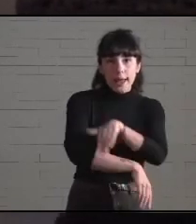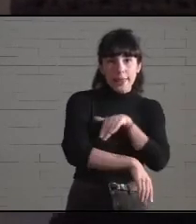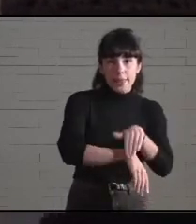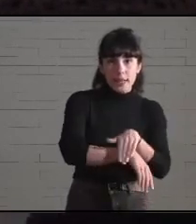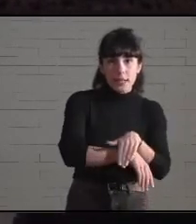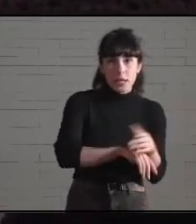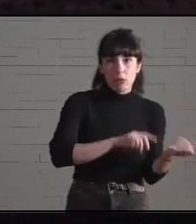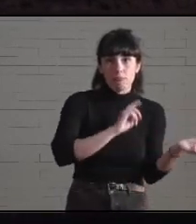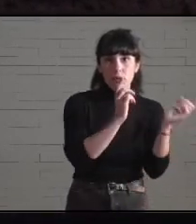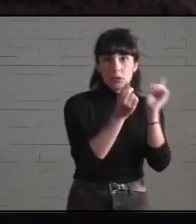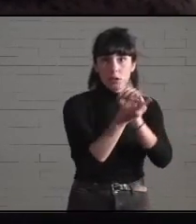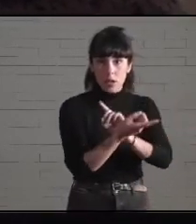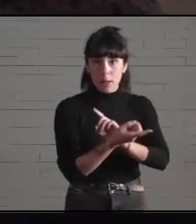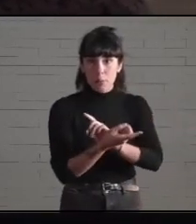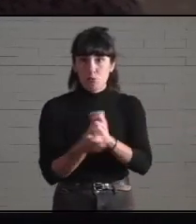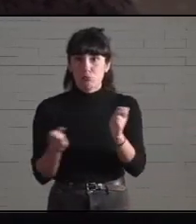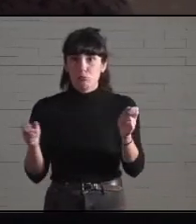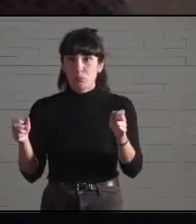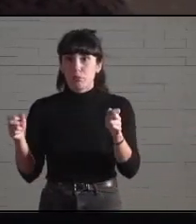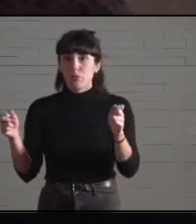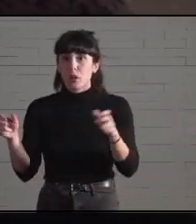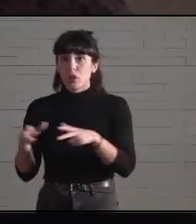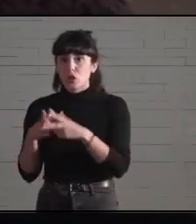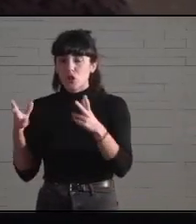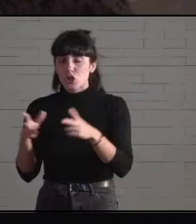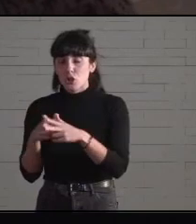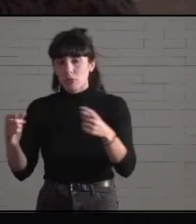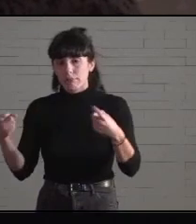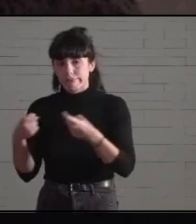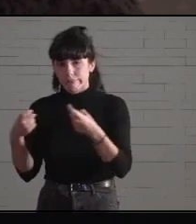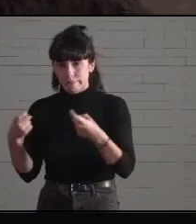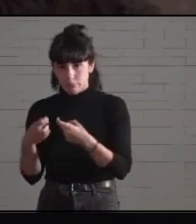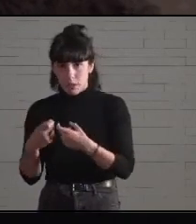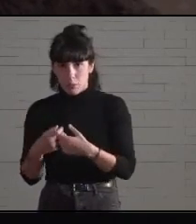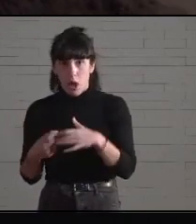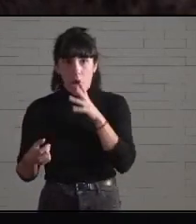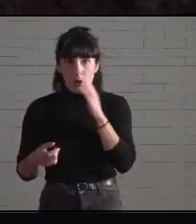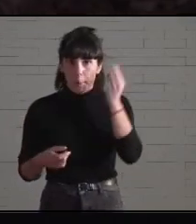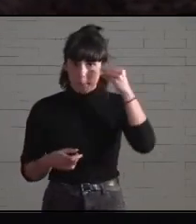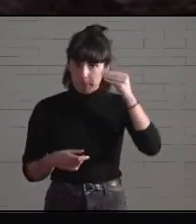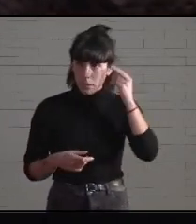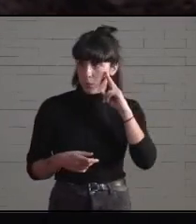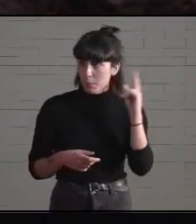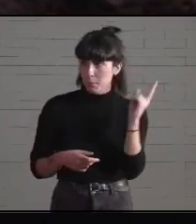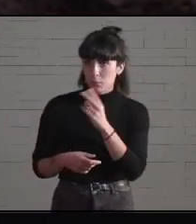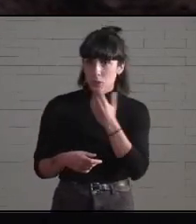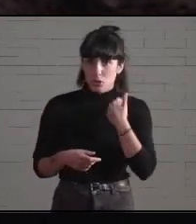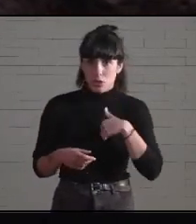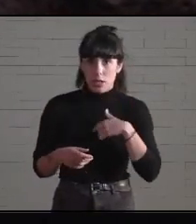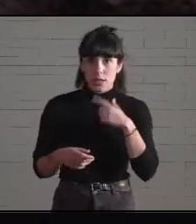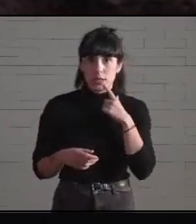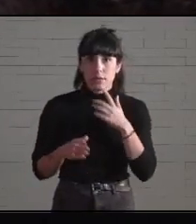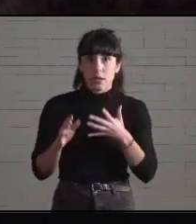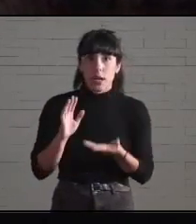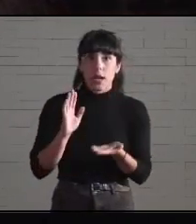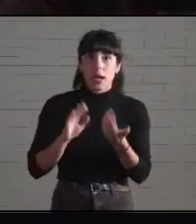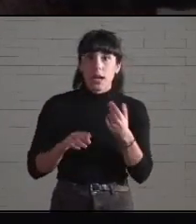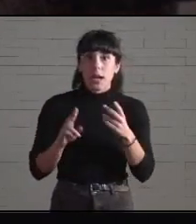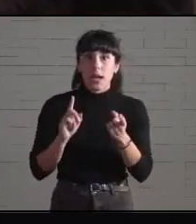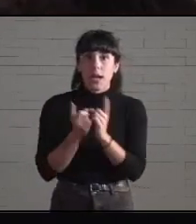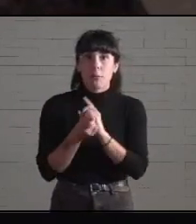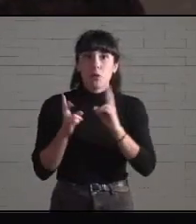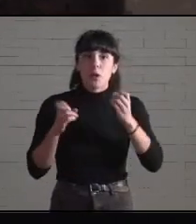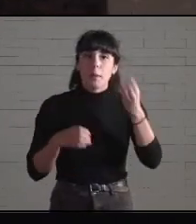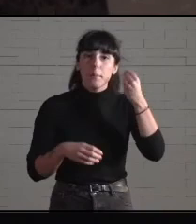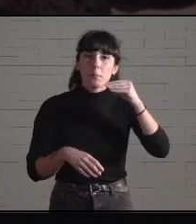de la cotización a la Seguridad Social. Lo habéis visto ahora con las pensiones. Al final se ha optado por subir las cotizaciones, no por tirar de